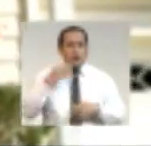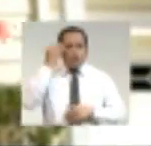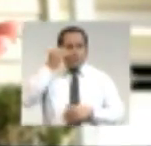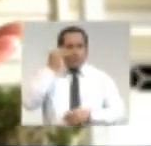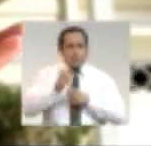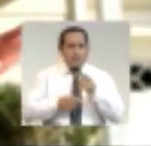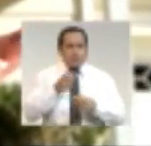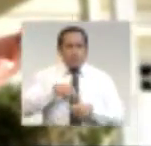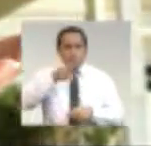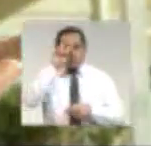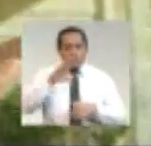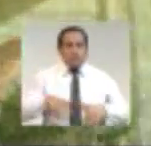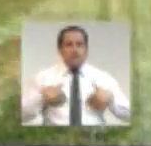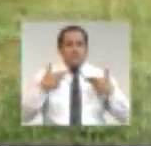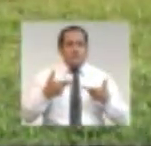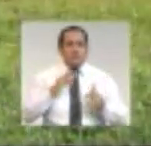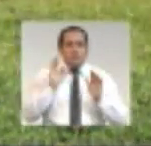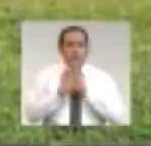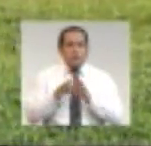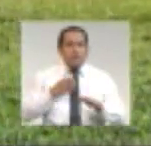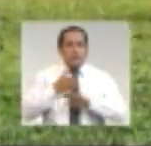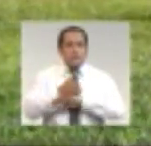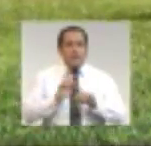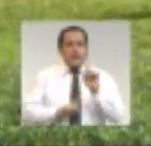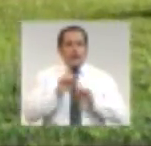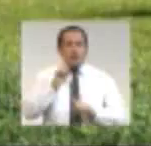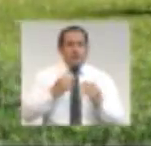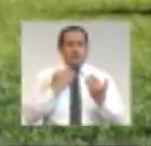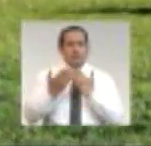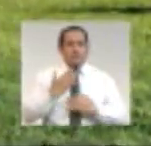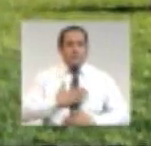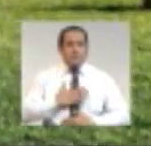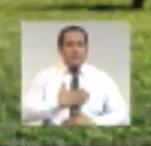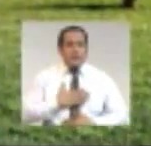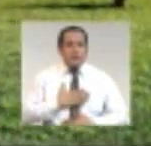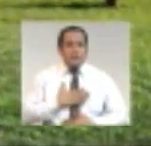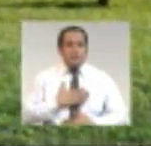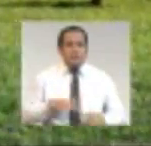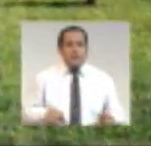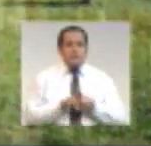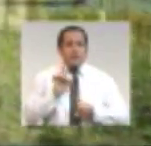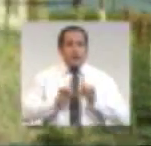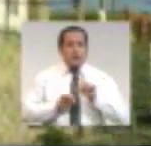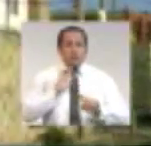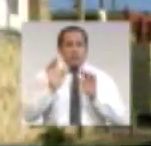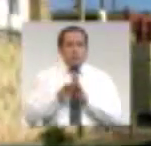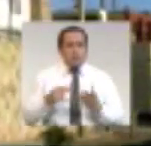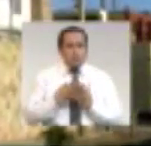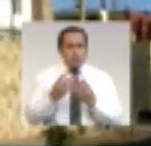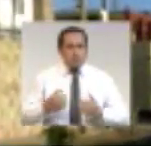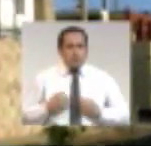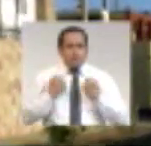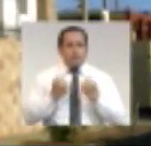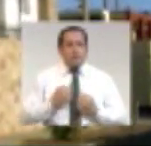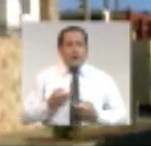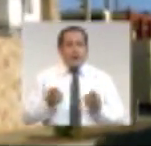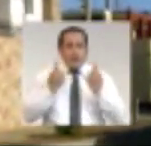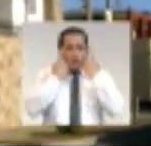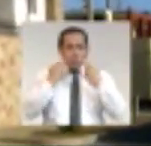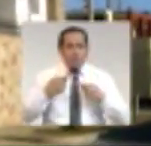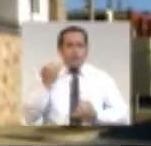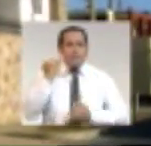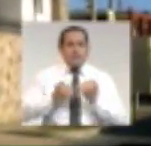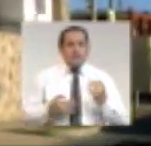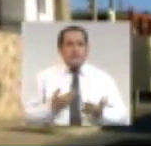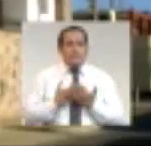que miles de peruanos tengan la posibilidad de acceder a algún tipo de propiedad. Algunos, con mucho esfuerzo, finalmente